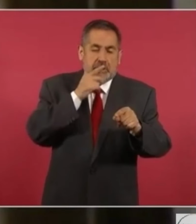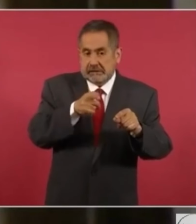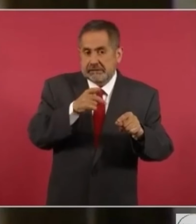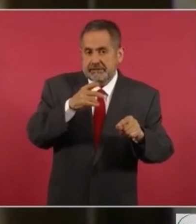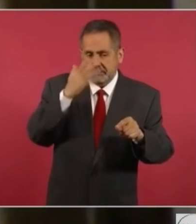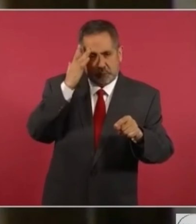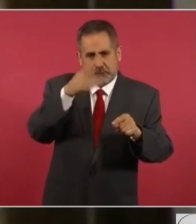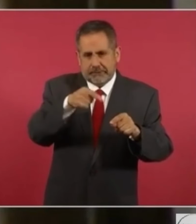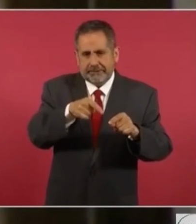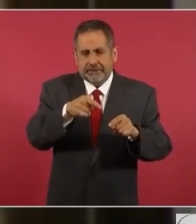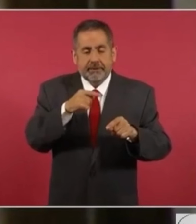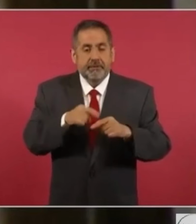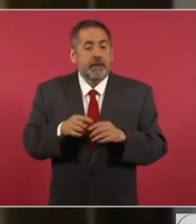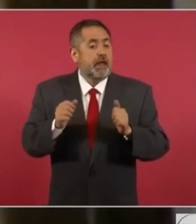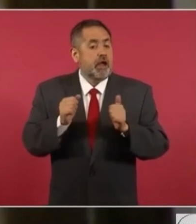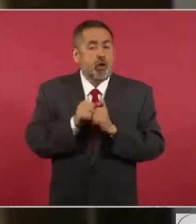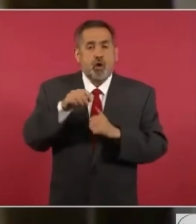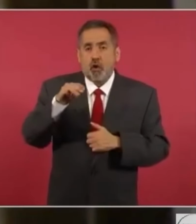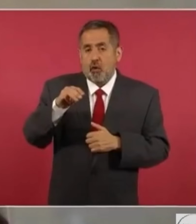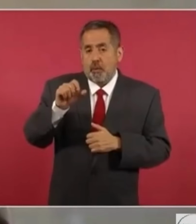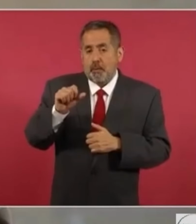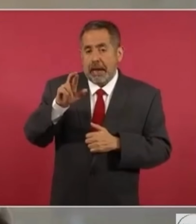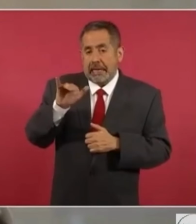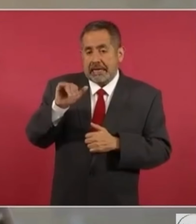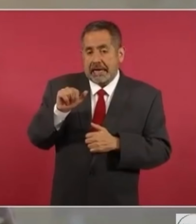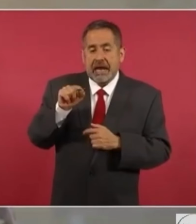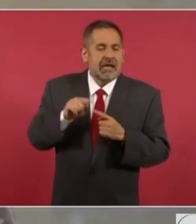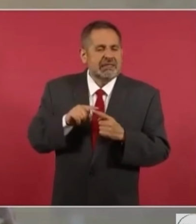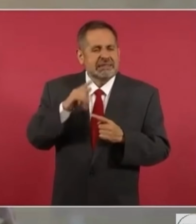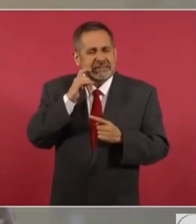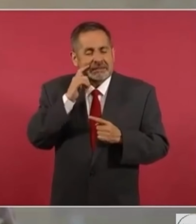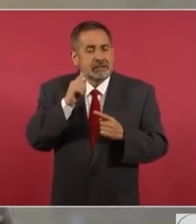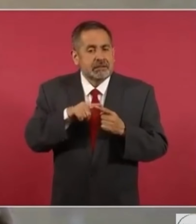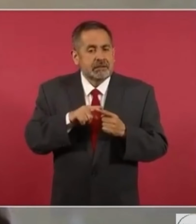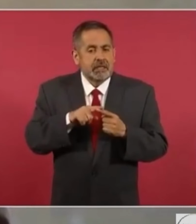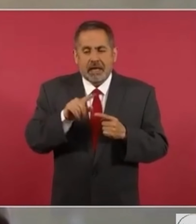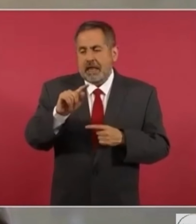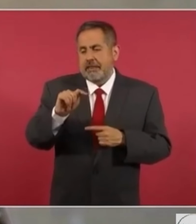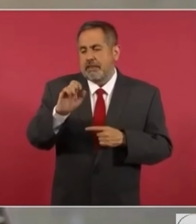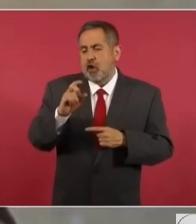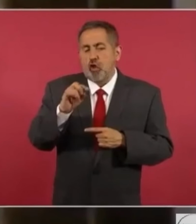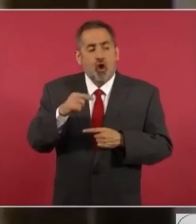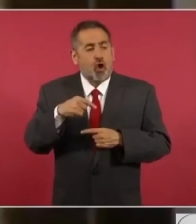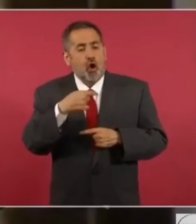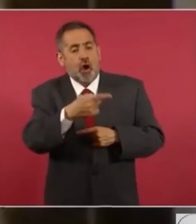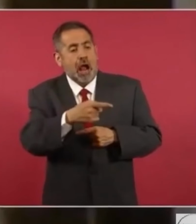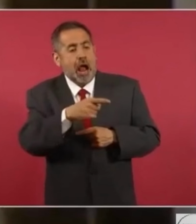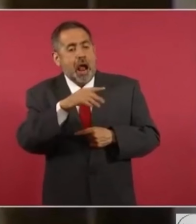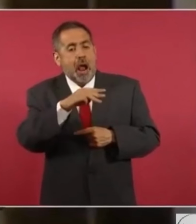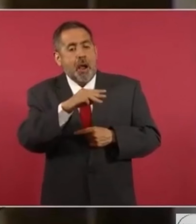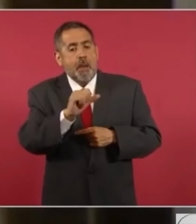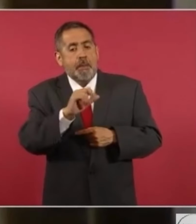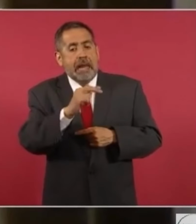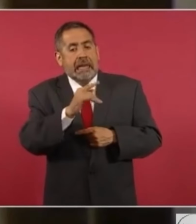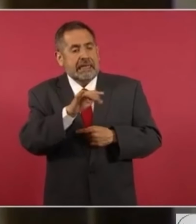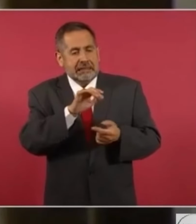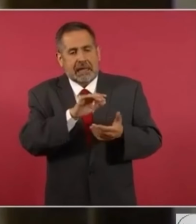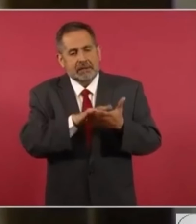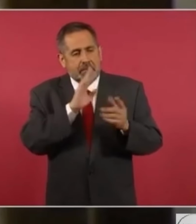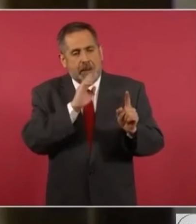Dice: con María, que es curiosamente como Teodoro le decía de cariño a Margarita, su mujer, la mamá